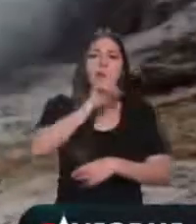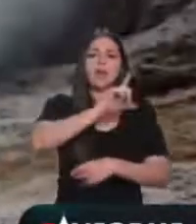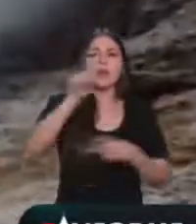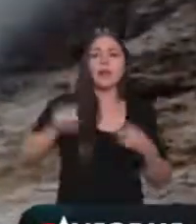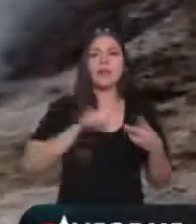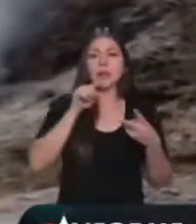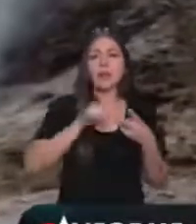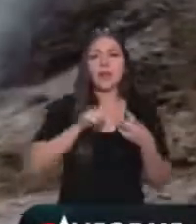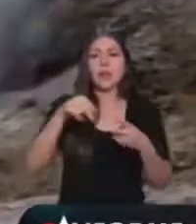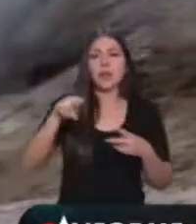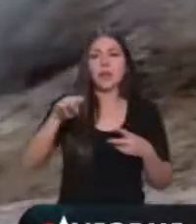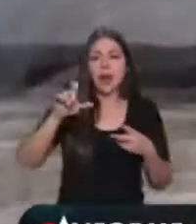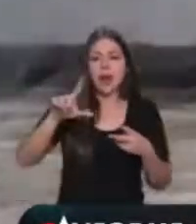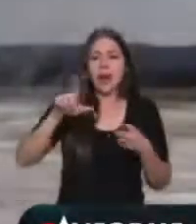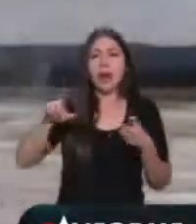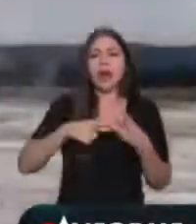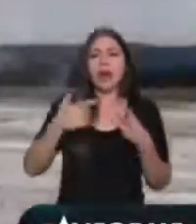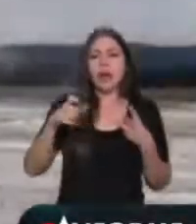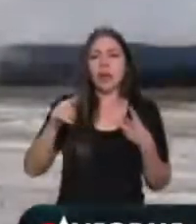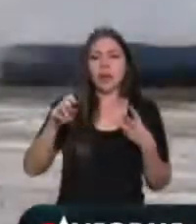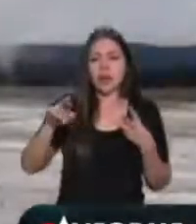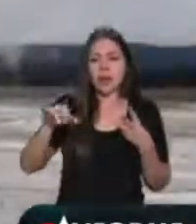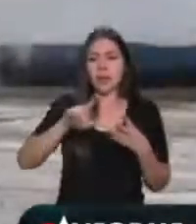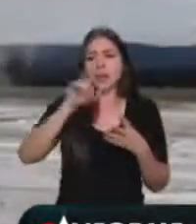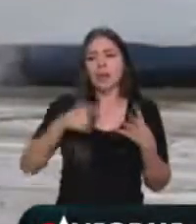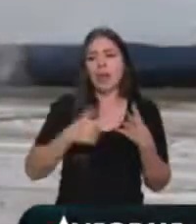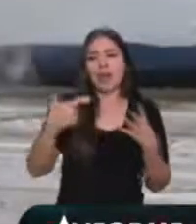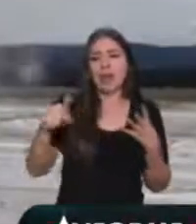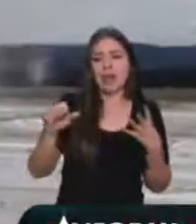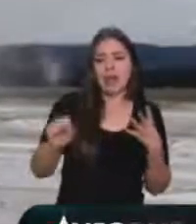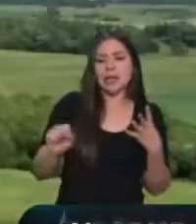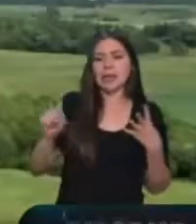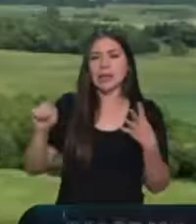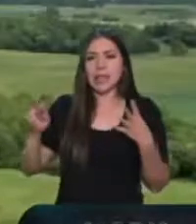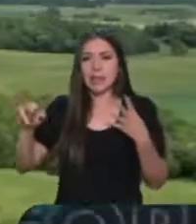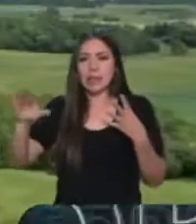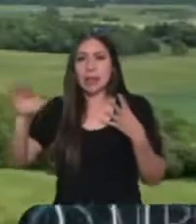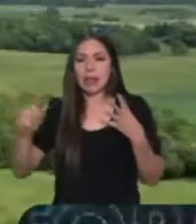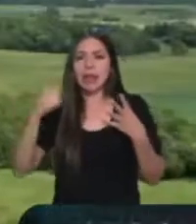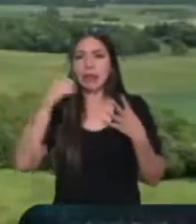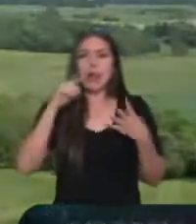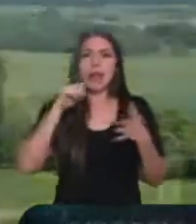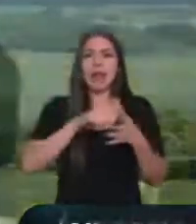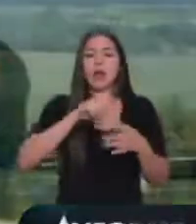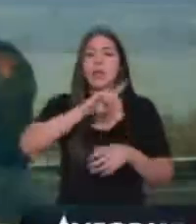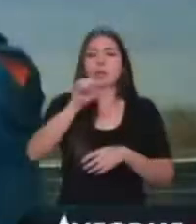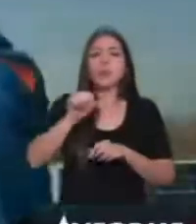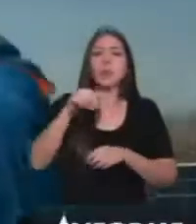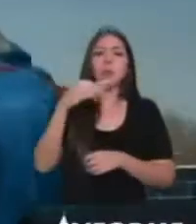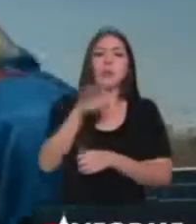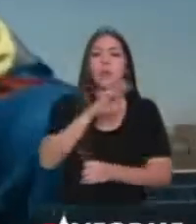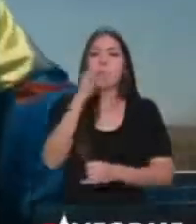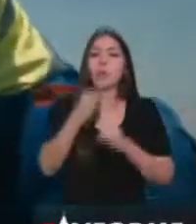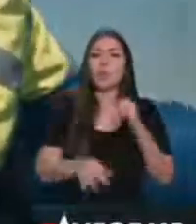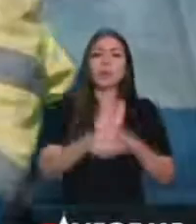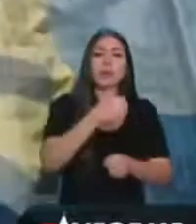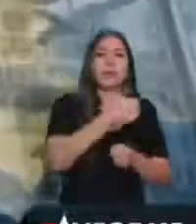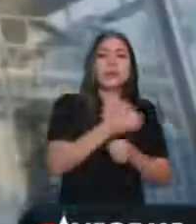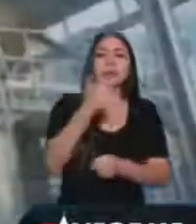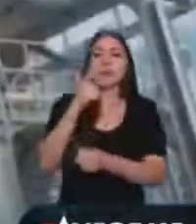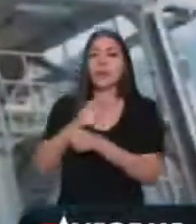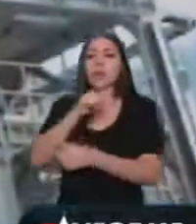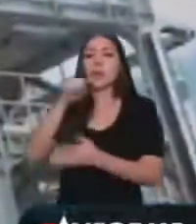geotermia, que es sustentable. Posteriormente la del gas y térmica para dejar a las intermitentes como la eólica y la solar en el sexto y séptimo